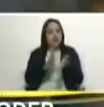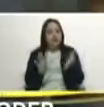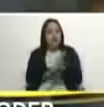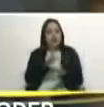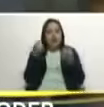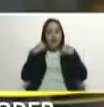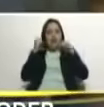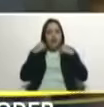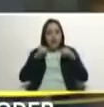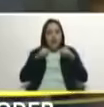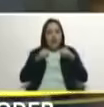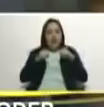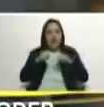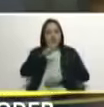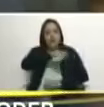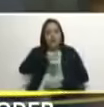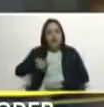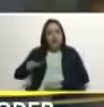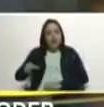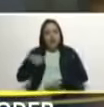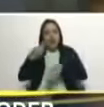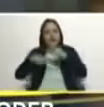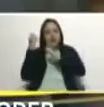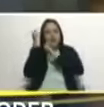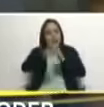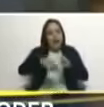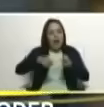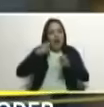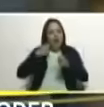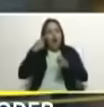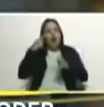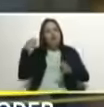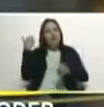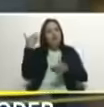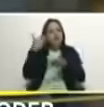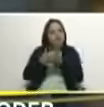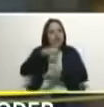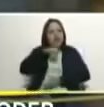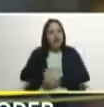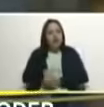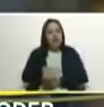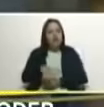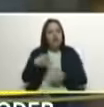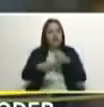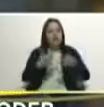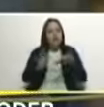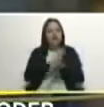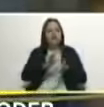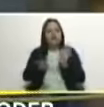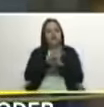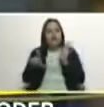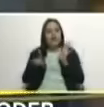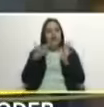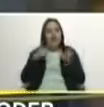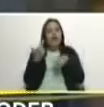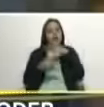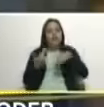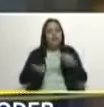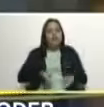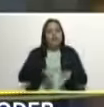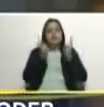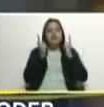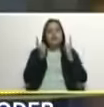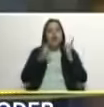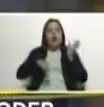artesanales de la pesca que se derivan precisamente de una ley que fue y que es revolucionaria porque permitió que se volvieran